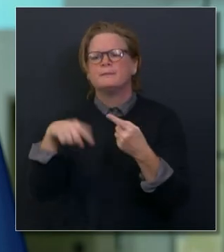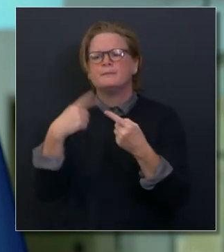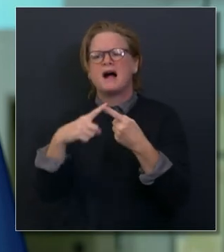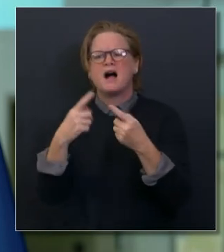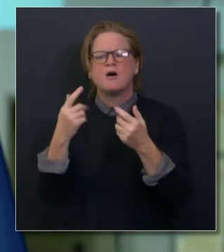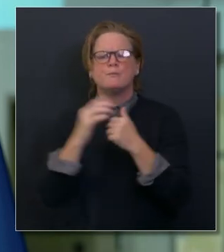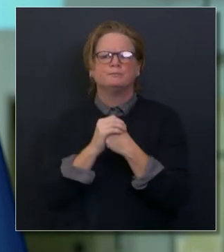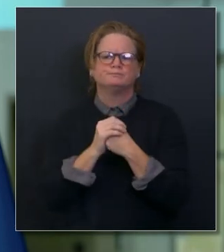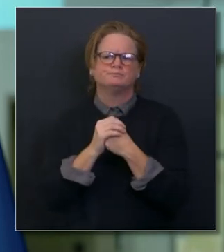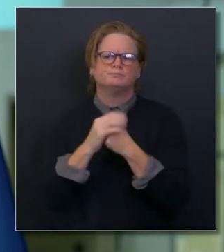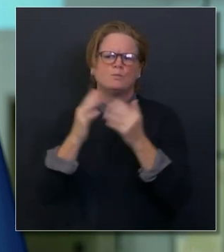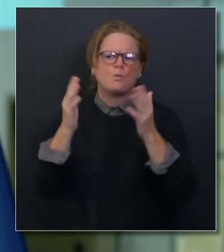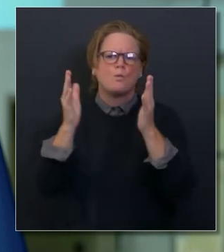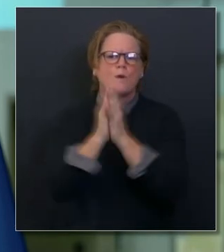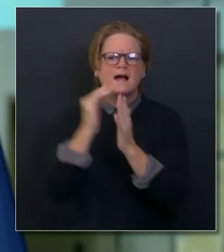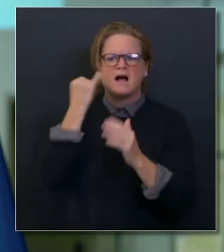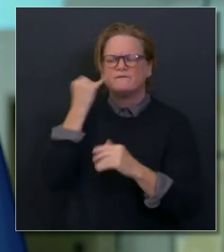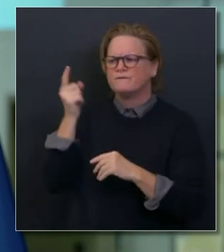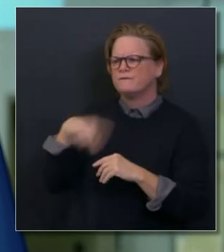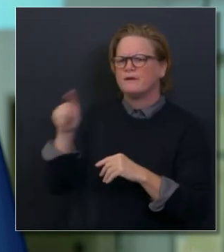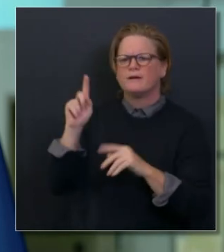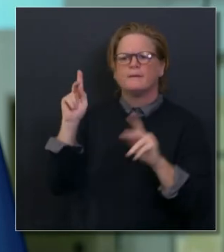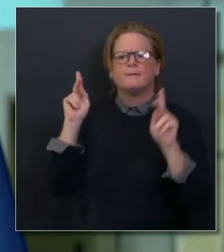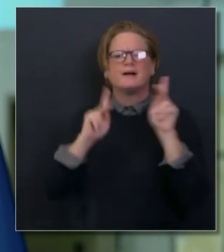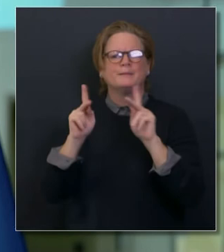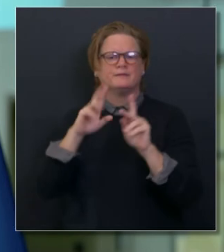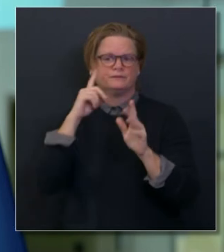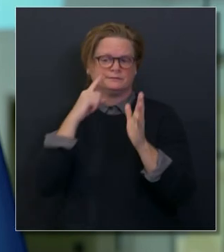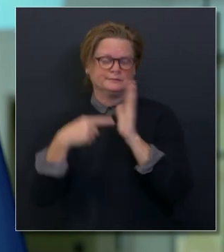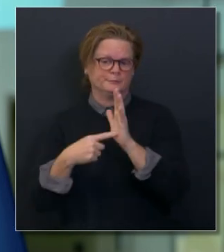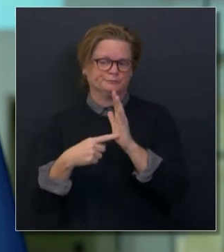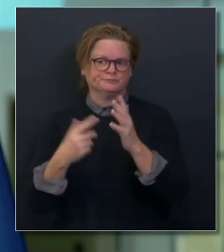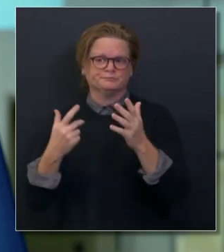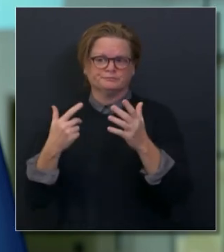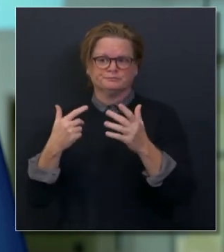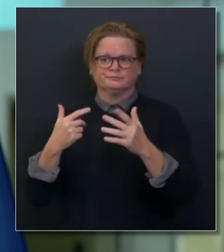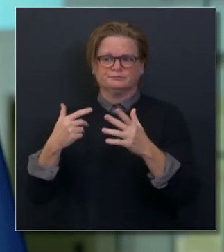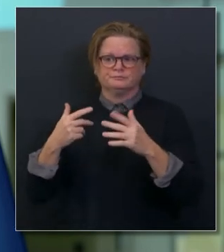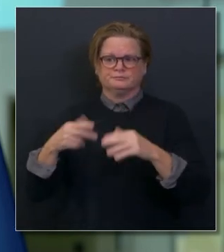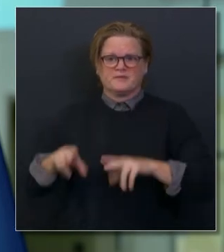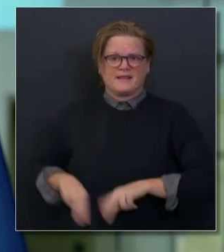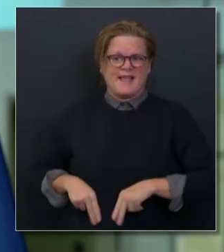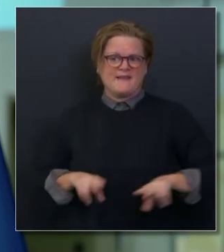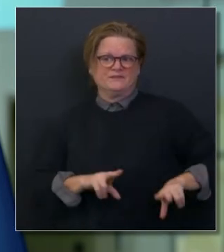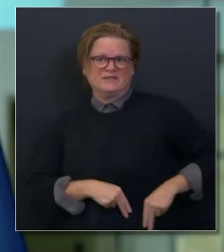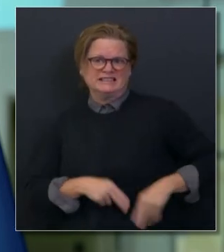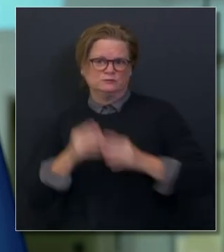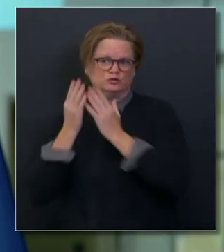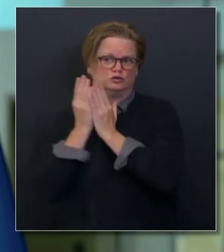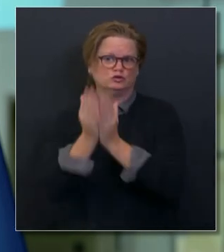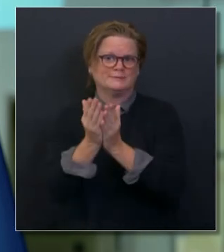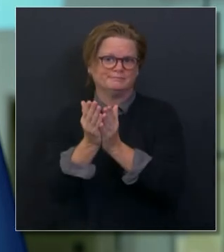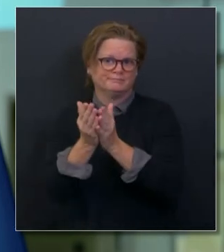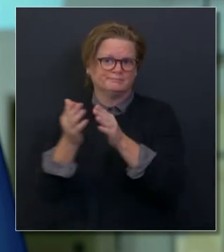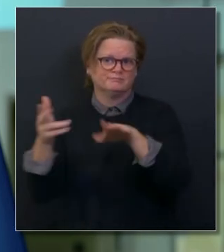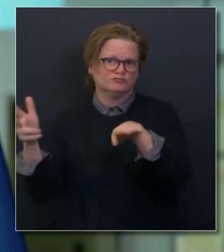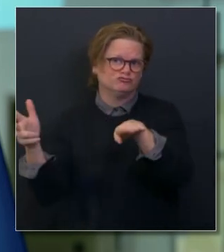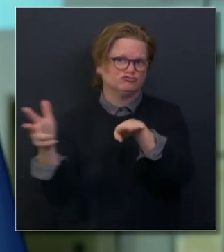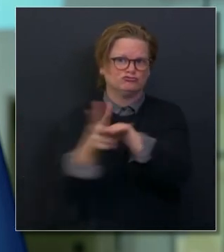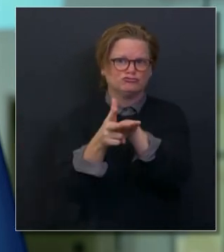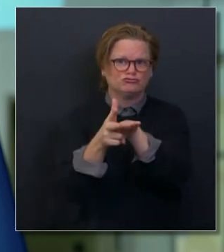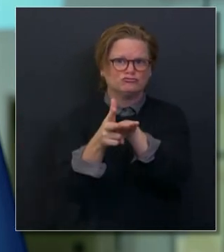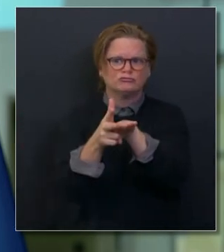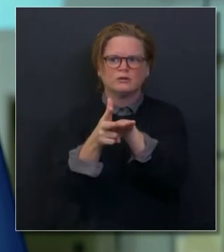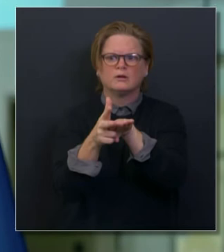de pedir el regreso del buque Mercy, que tiene 1,000 y pico de camas, para que regrese al